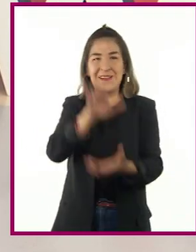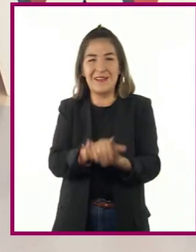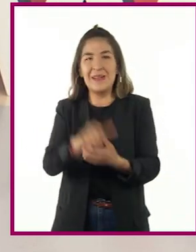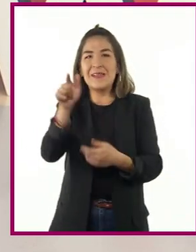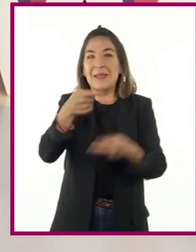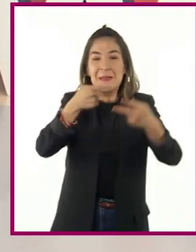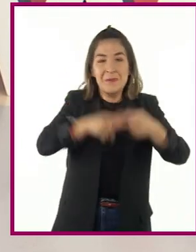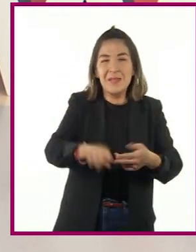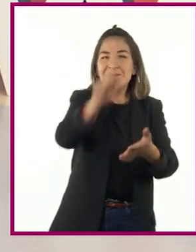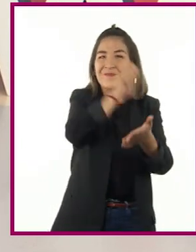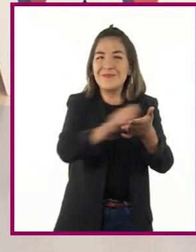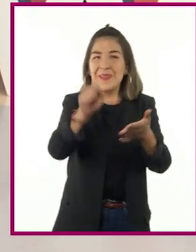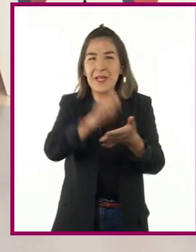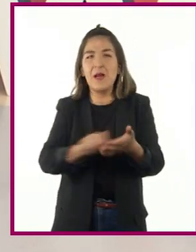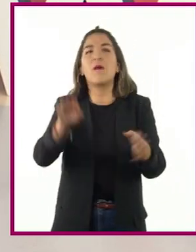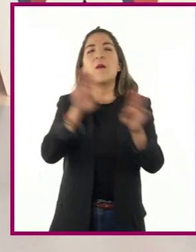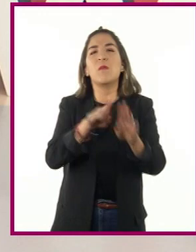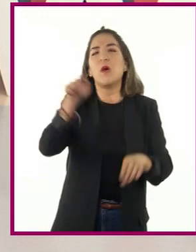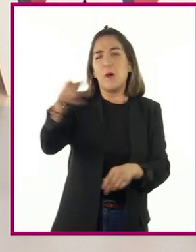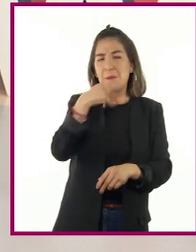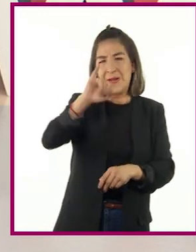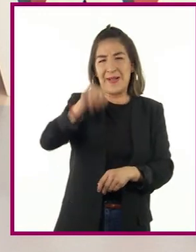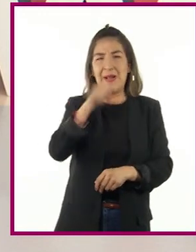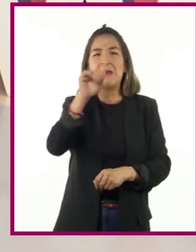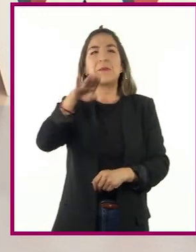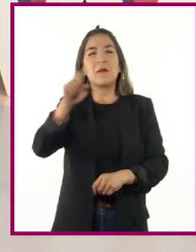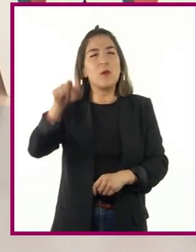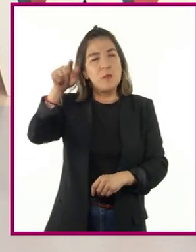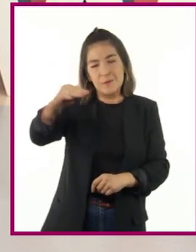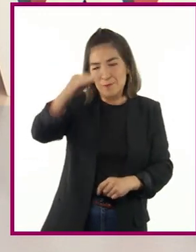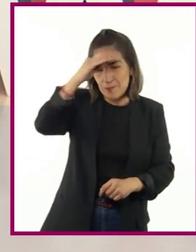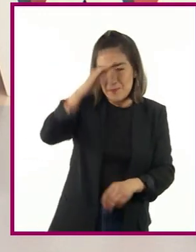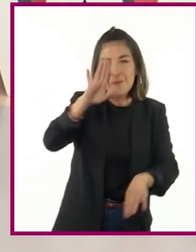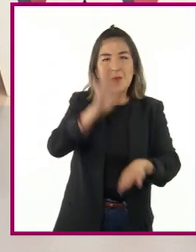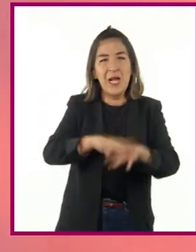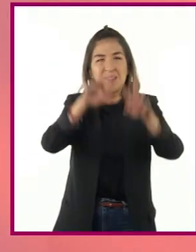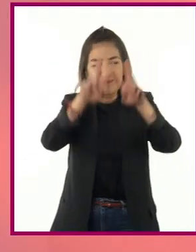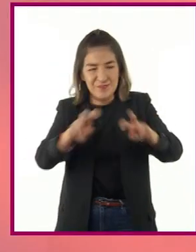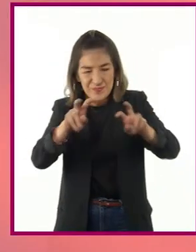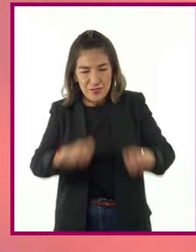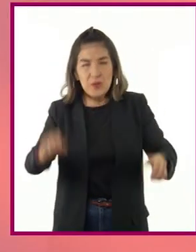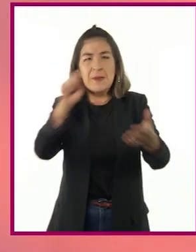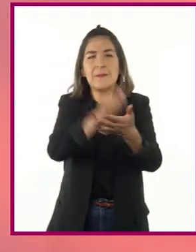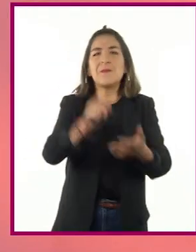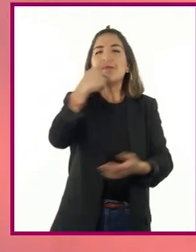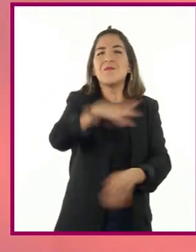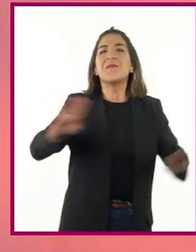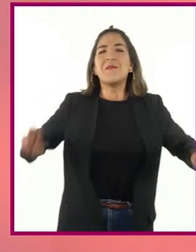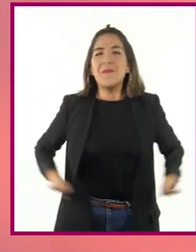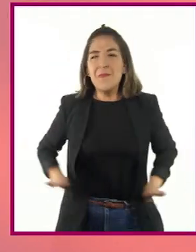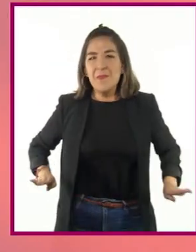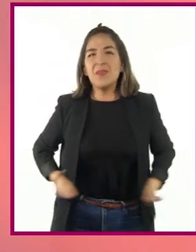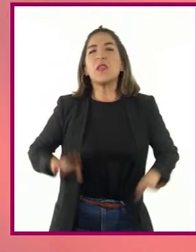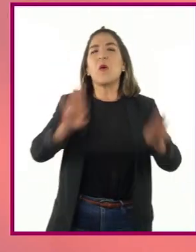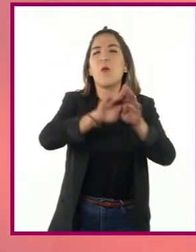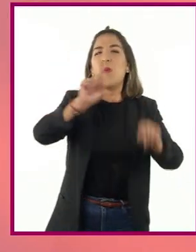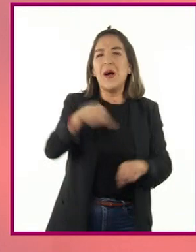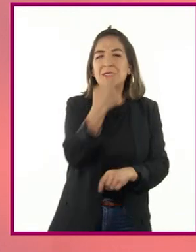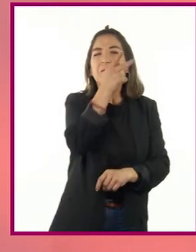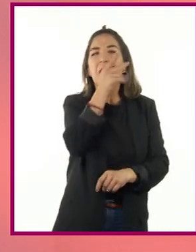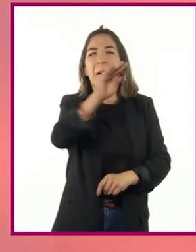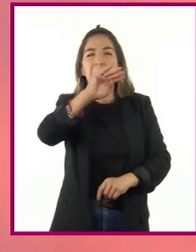Sabines fue todavía más descriptivo y reflexivo que Arreola, pues detalla cómo era el comportamiento de sus padres y cómo